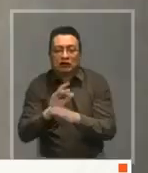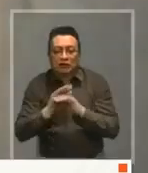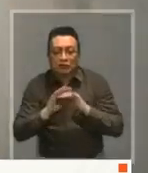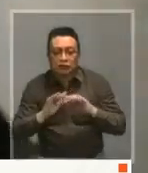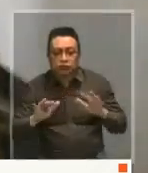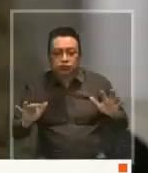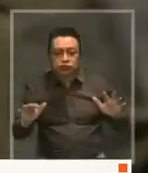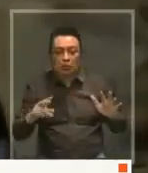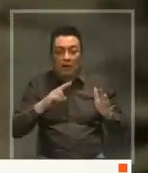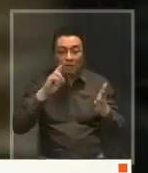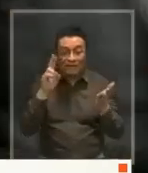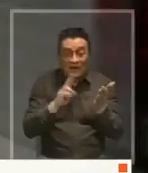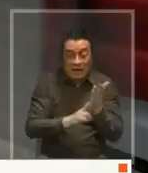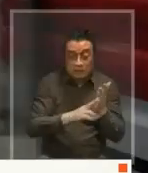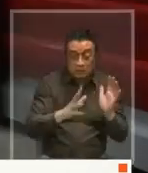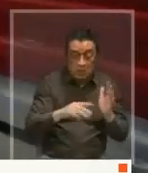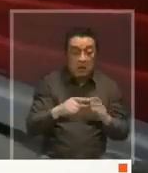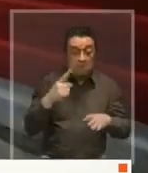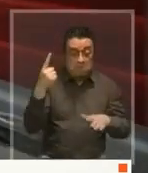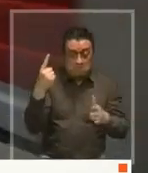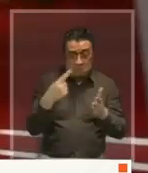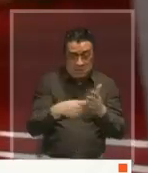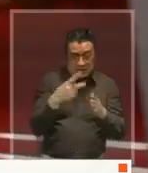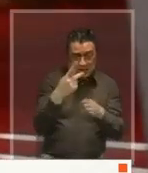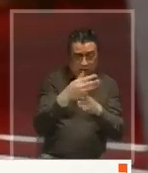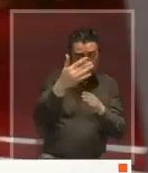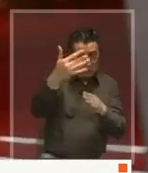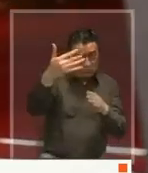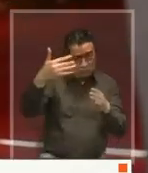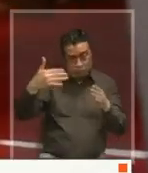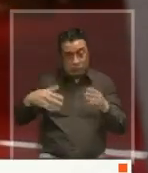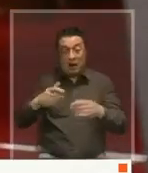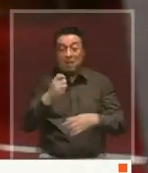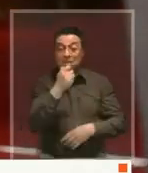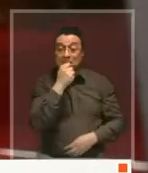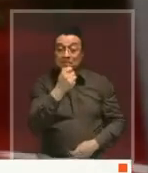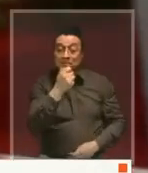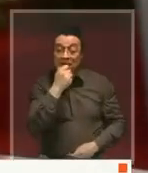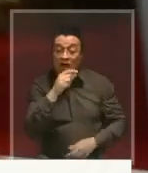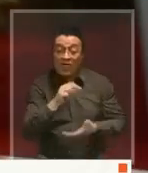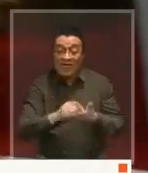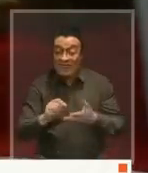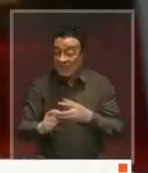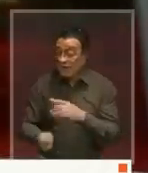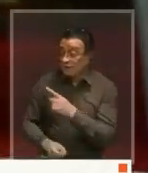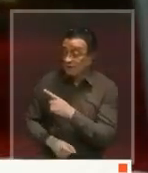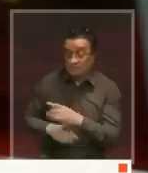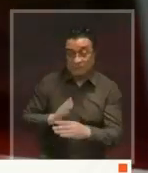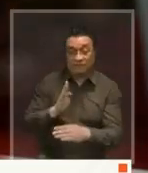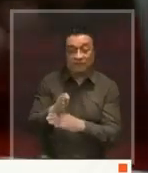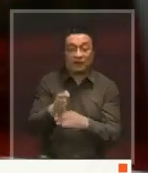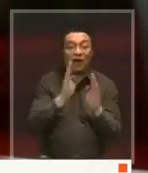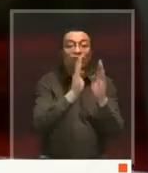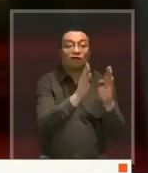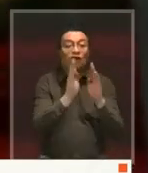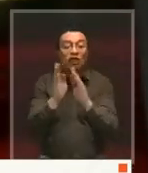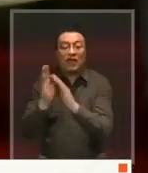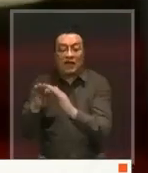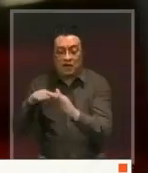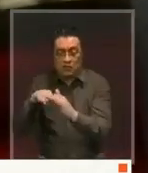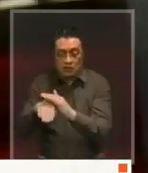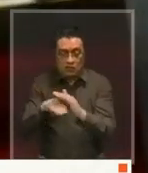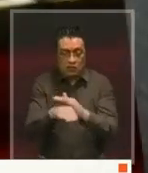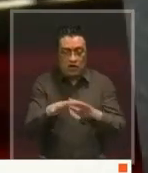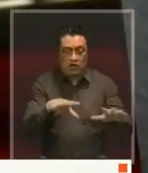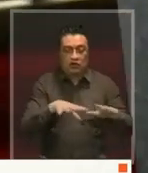supera la ficción a miles de kilómetros de Estados Unidos el periodista Cristian rifo camina firme hasta la bodega en que guarda su tesoro